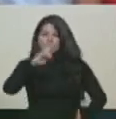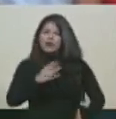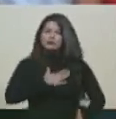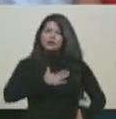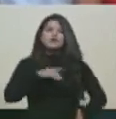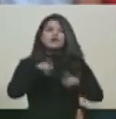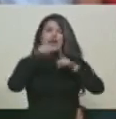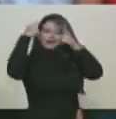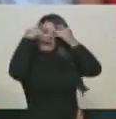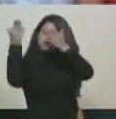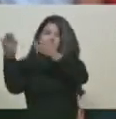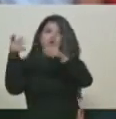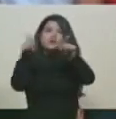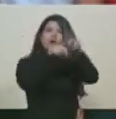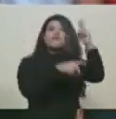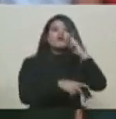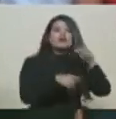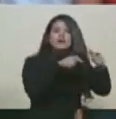el de un patriota verdadero.